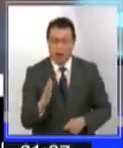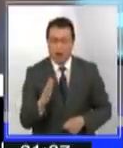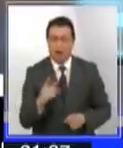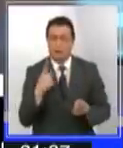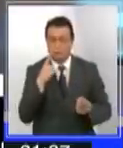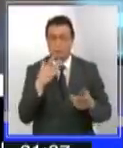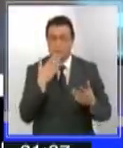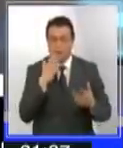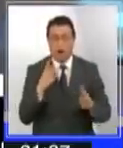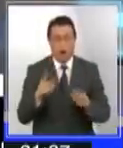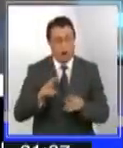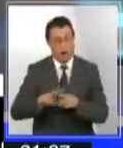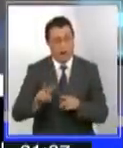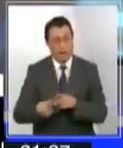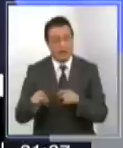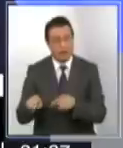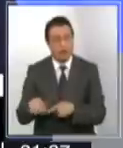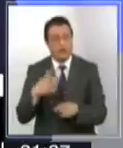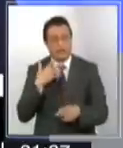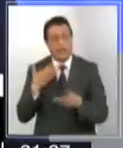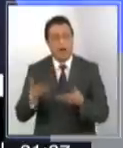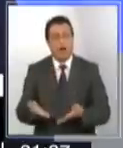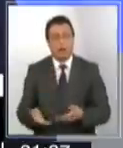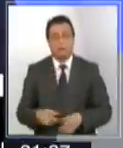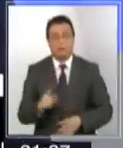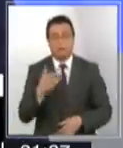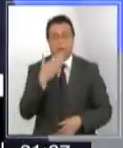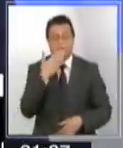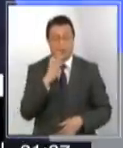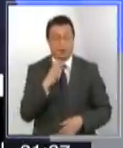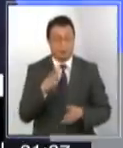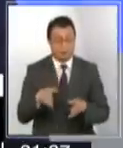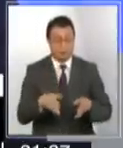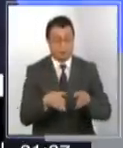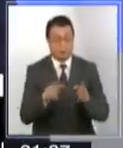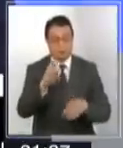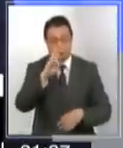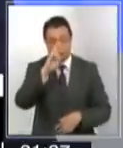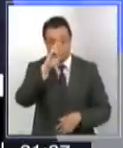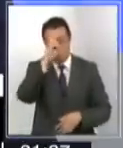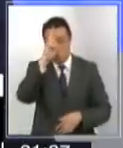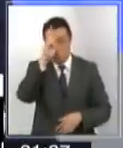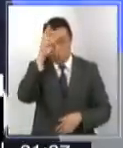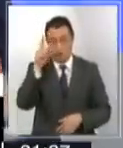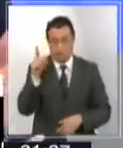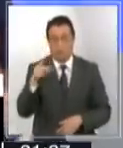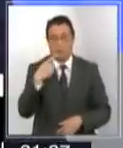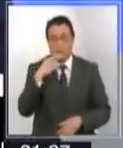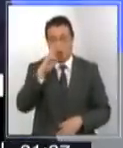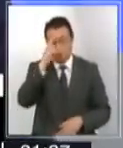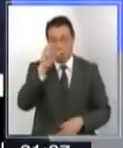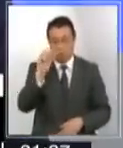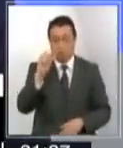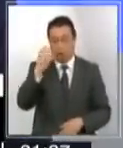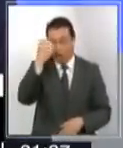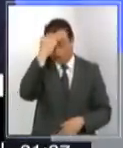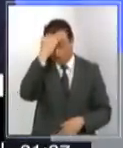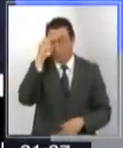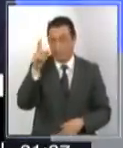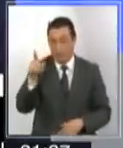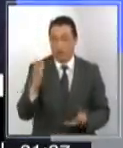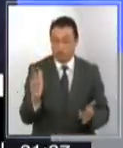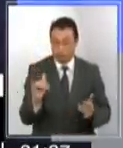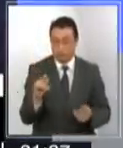pragmáticamente una mejor salida que el escenario que tenemos hoy día? Yo creo que la mejor salida sería quizás la uruguaya, que los mismos uruguayos están un poquito arrepentidos de lo que han hecho,